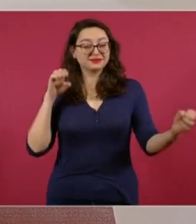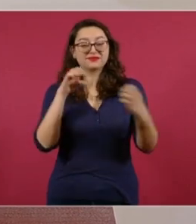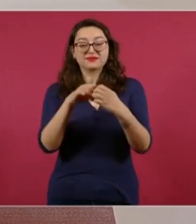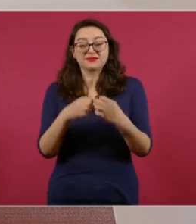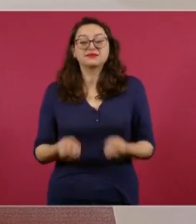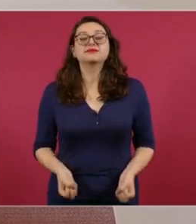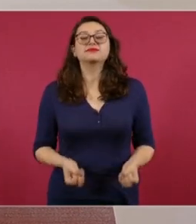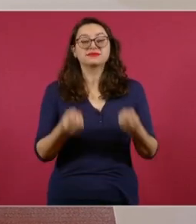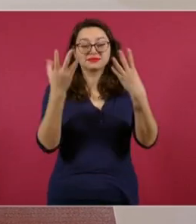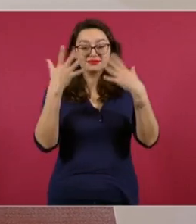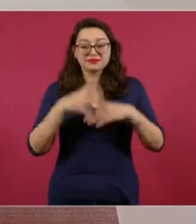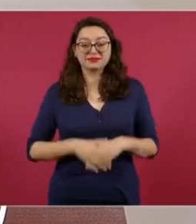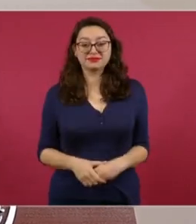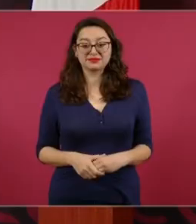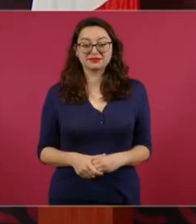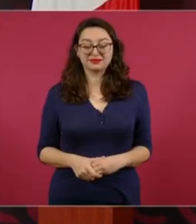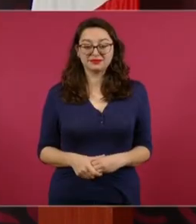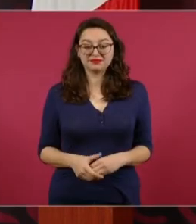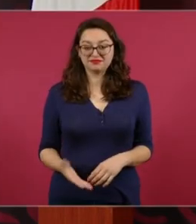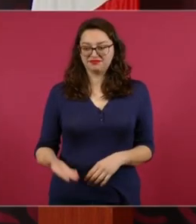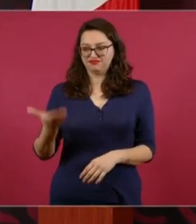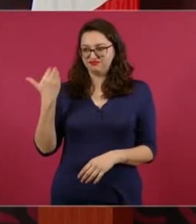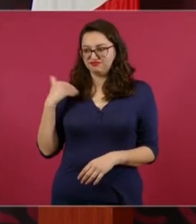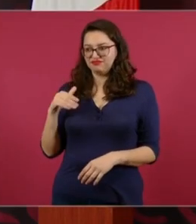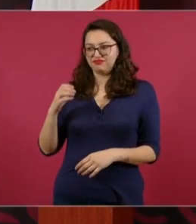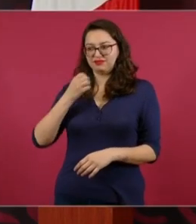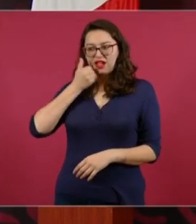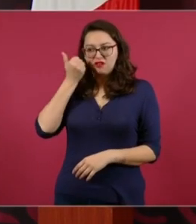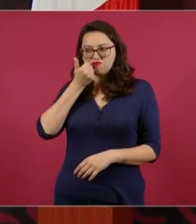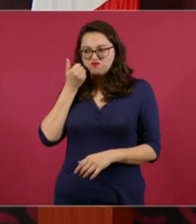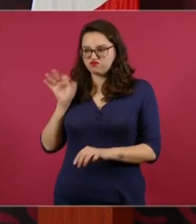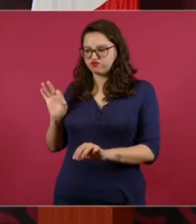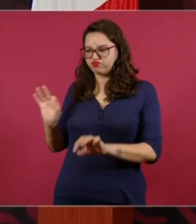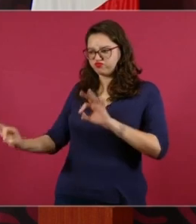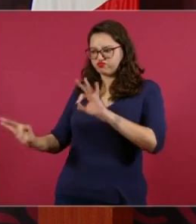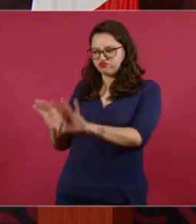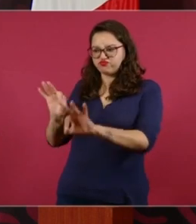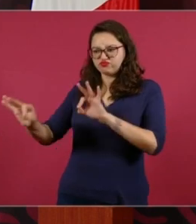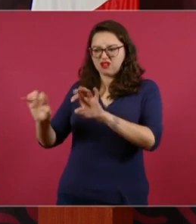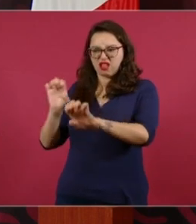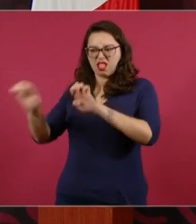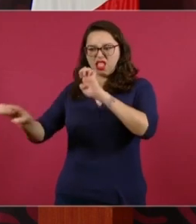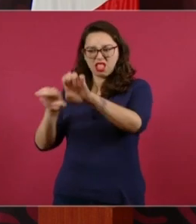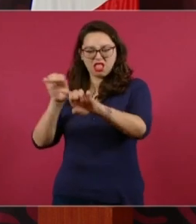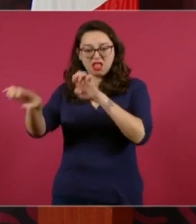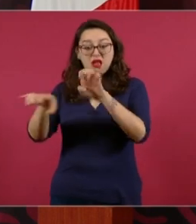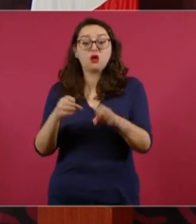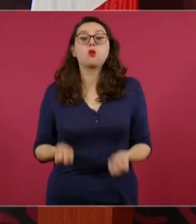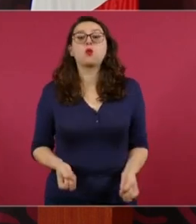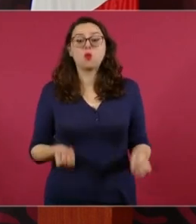a cuántos jóvenes estudiantes, porque